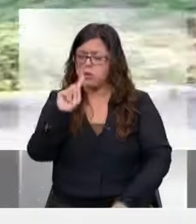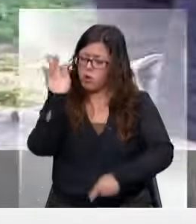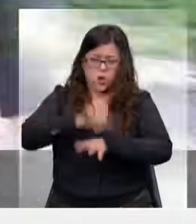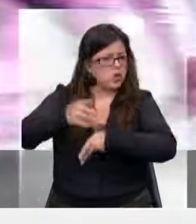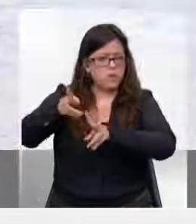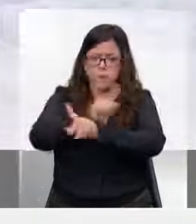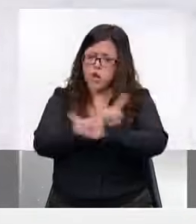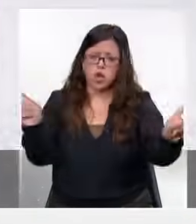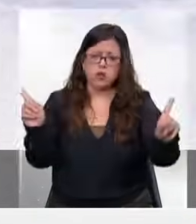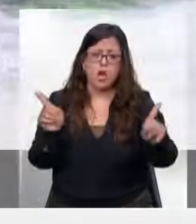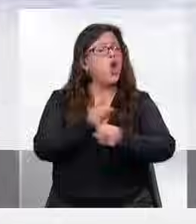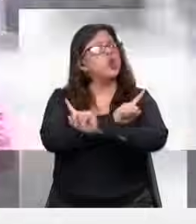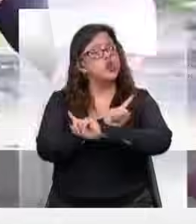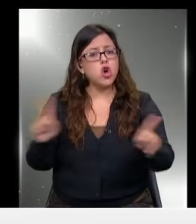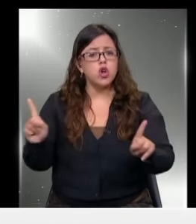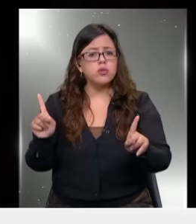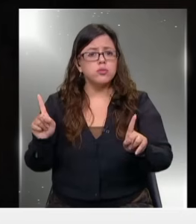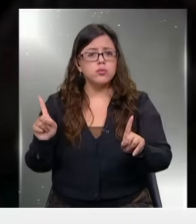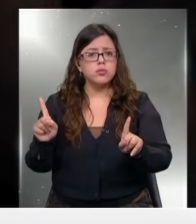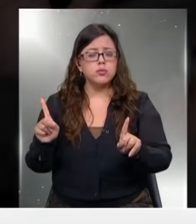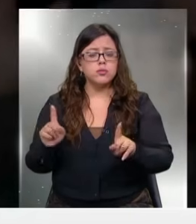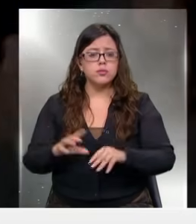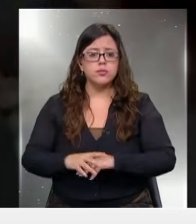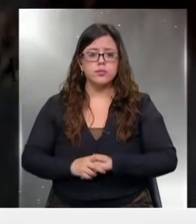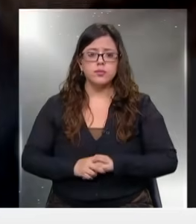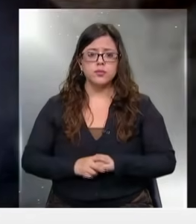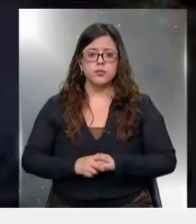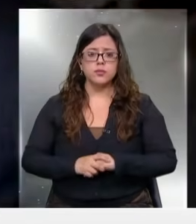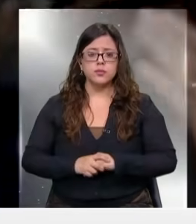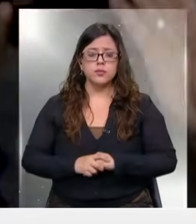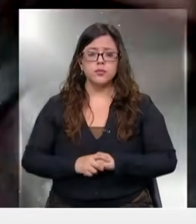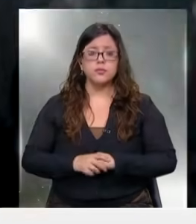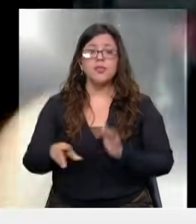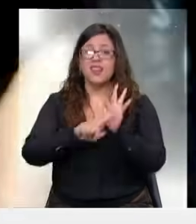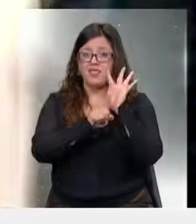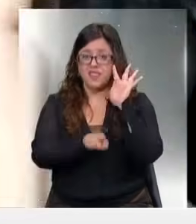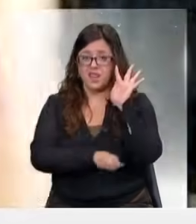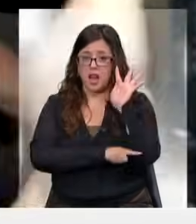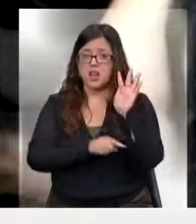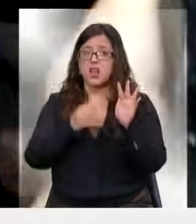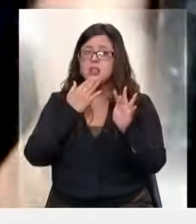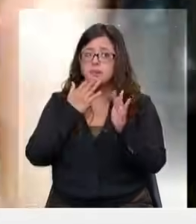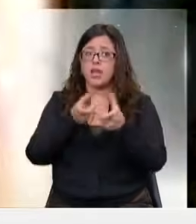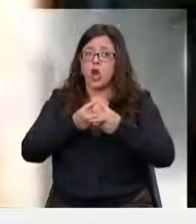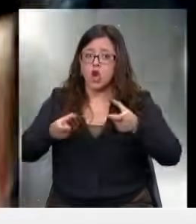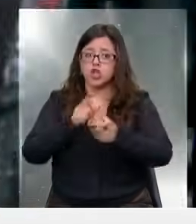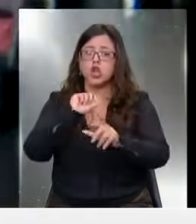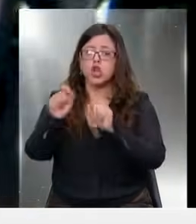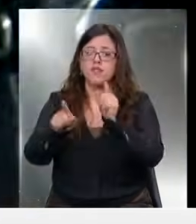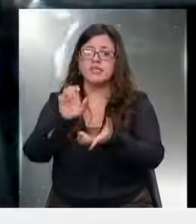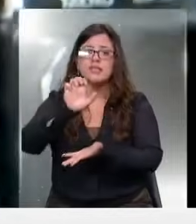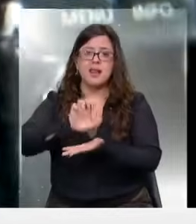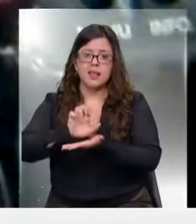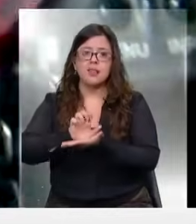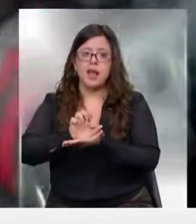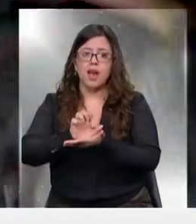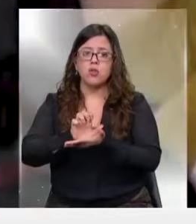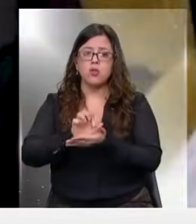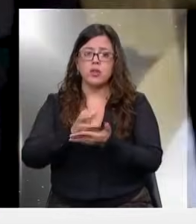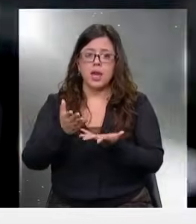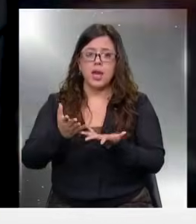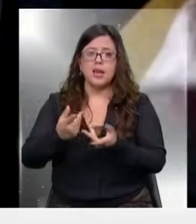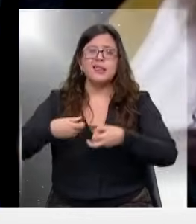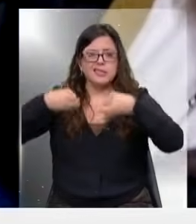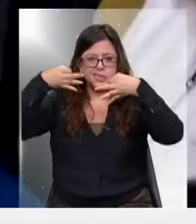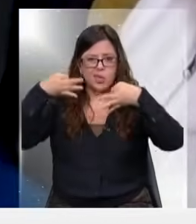dejar, no te voy a dejar. La Fiscalía y el Consejo de Defensa del Estado tienen el